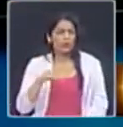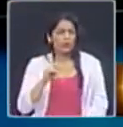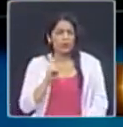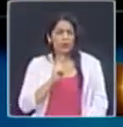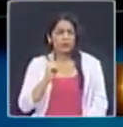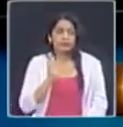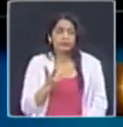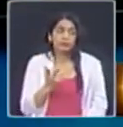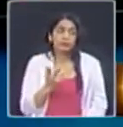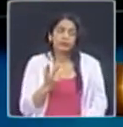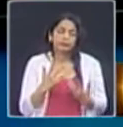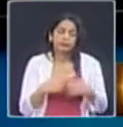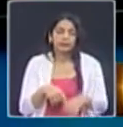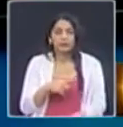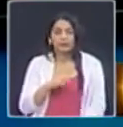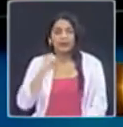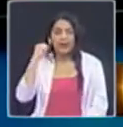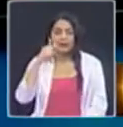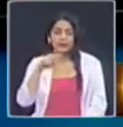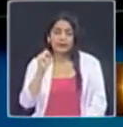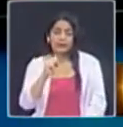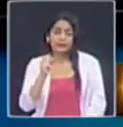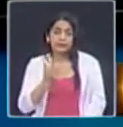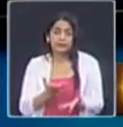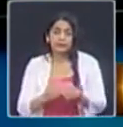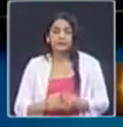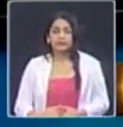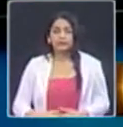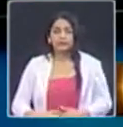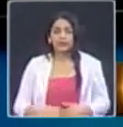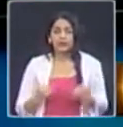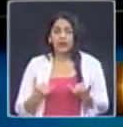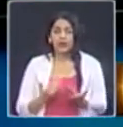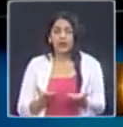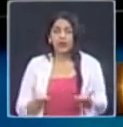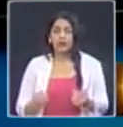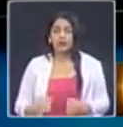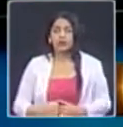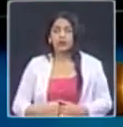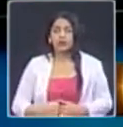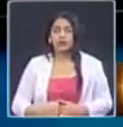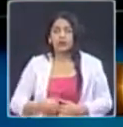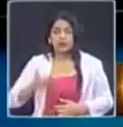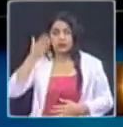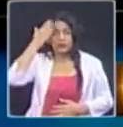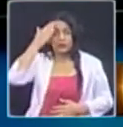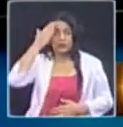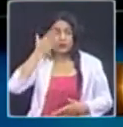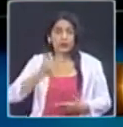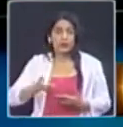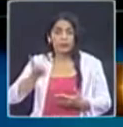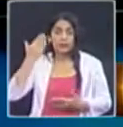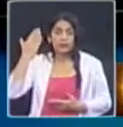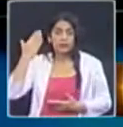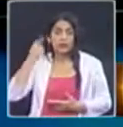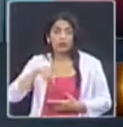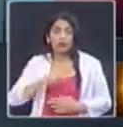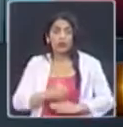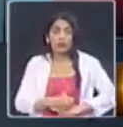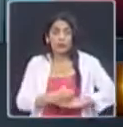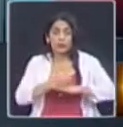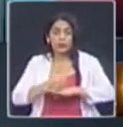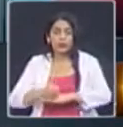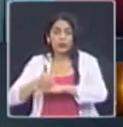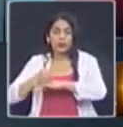ecuatorianos y quizá uno de los postulados más importantes de esa constitución de montecristi fue que las autoridades solamente se